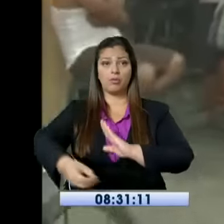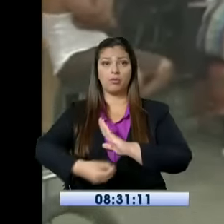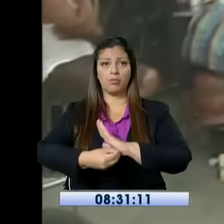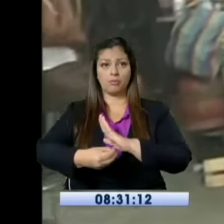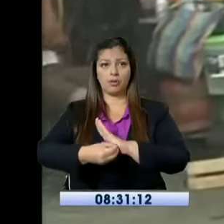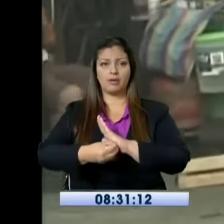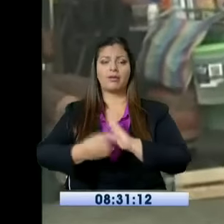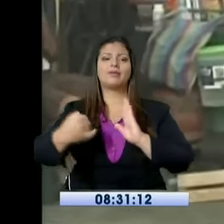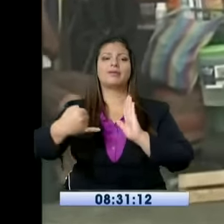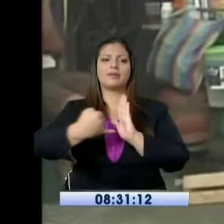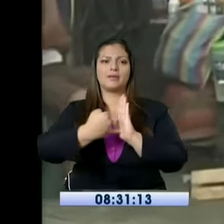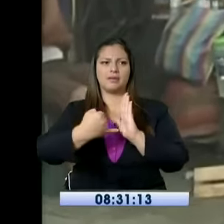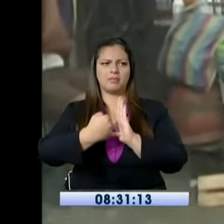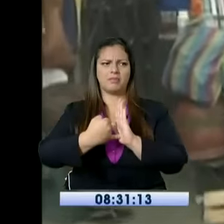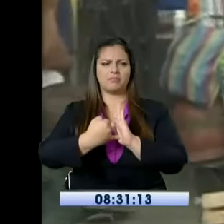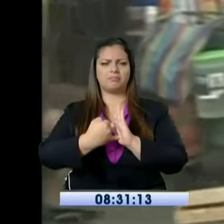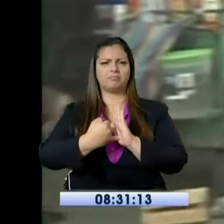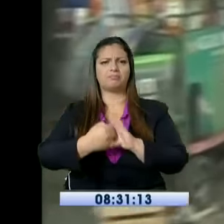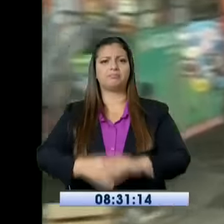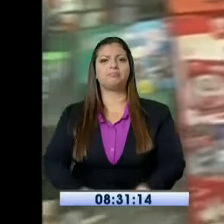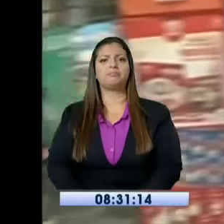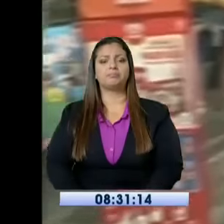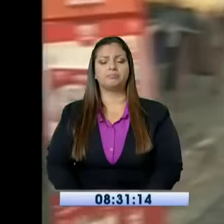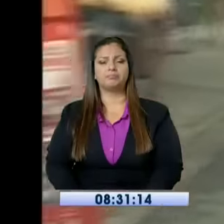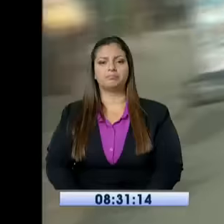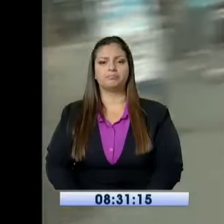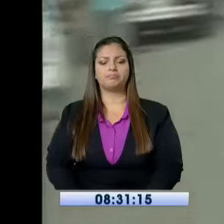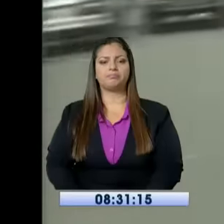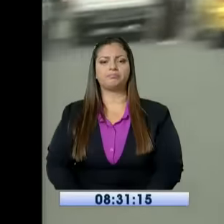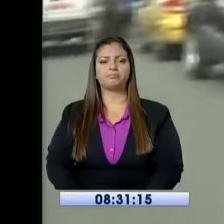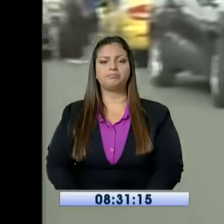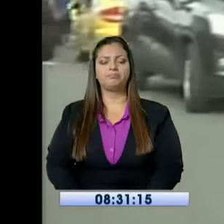12 al 14%. Y justamente